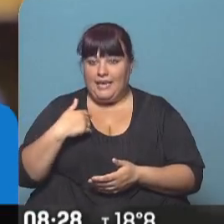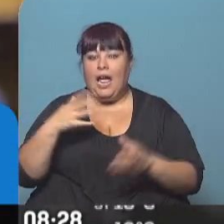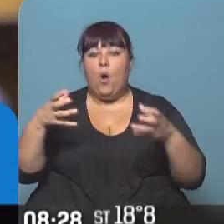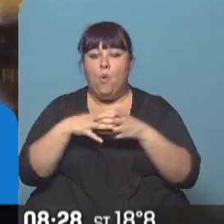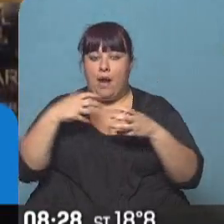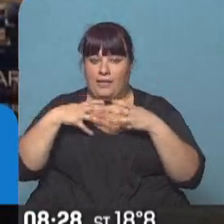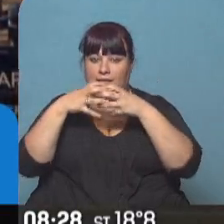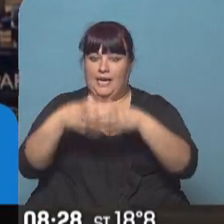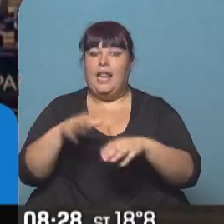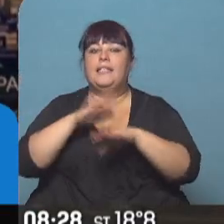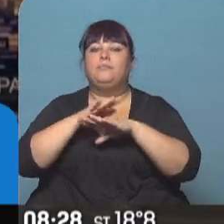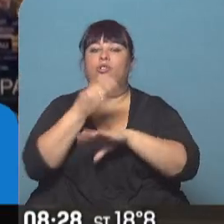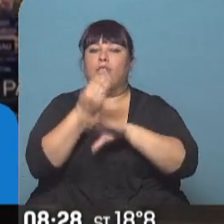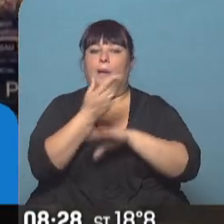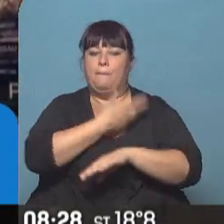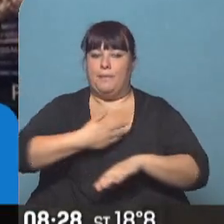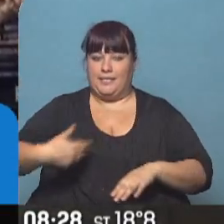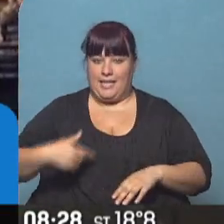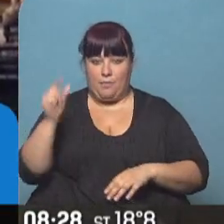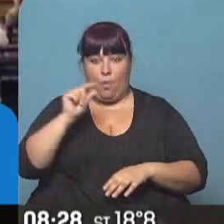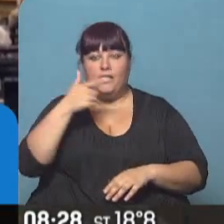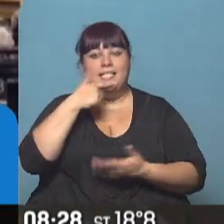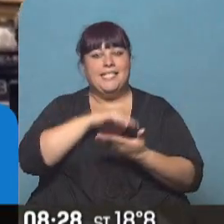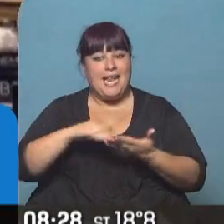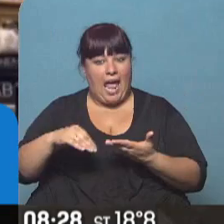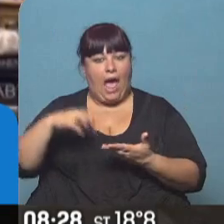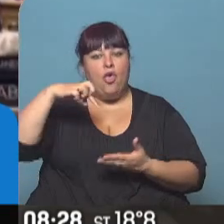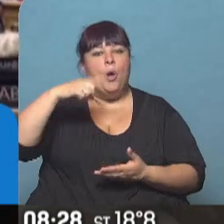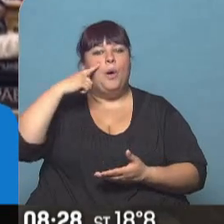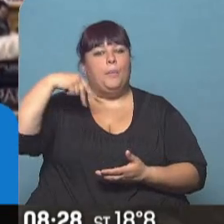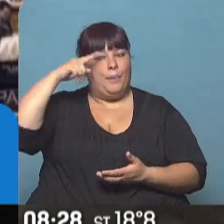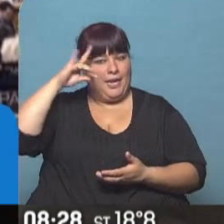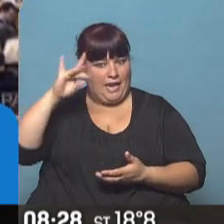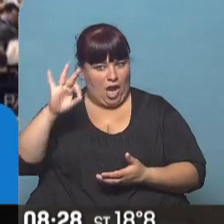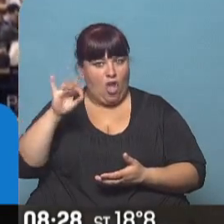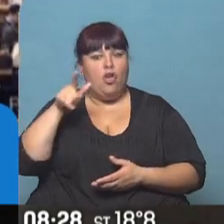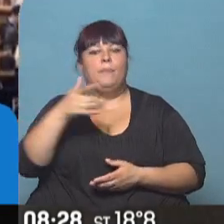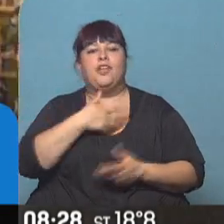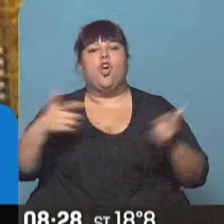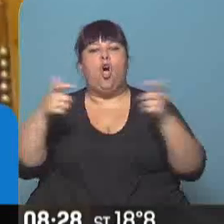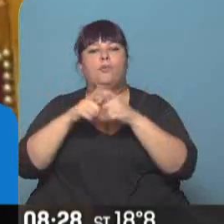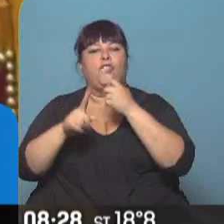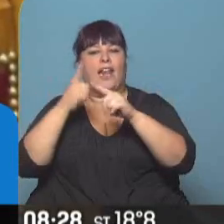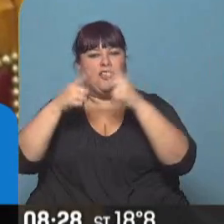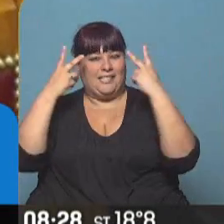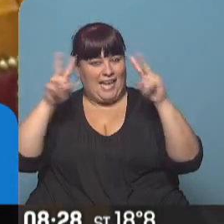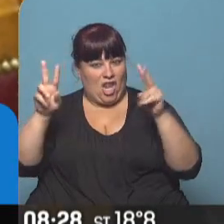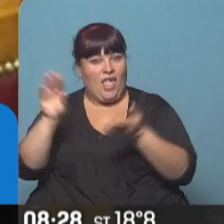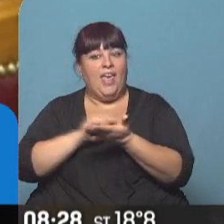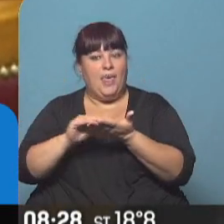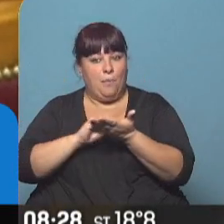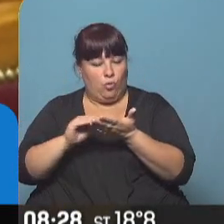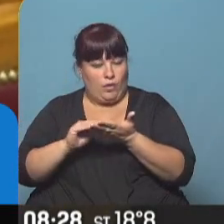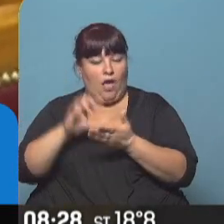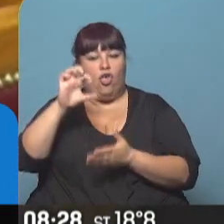delegación argentina encabezada por el presidente provisional del Senado, Federico Pinedo, y por la titular de la Comisión de Relaciones Exteriores de